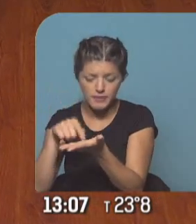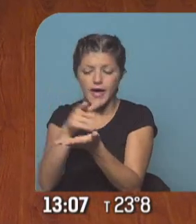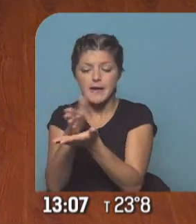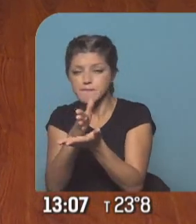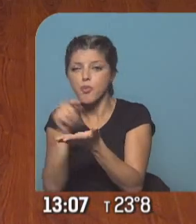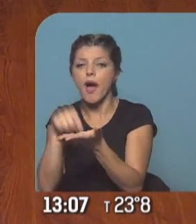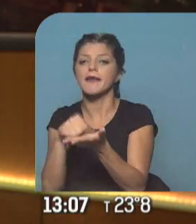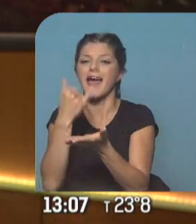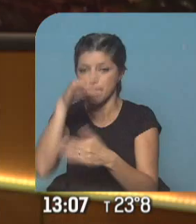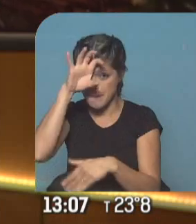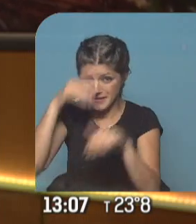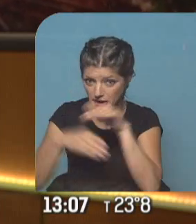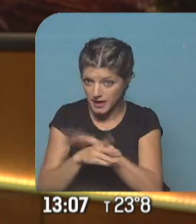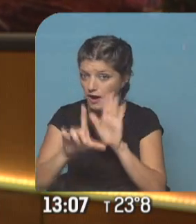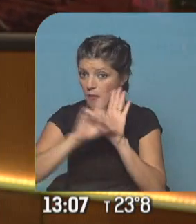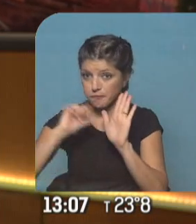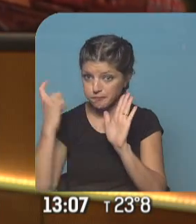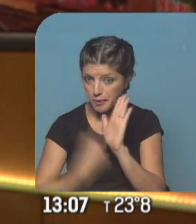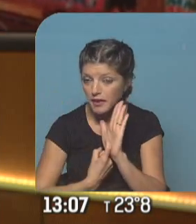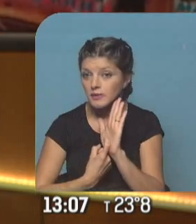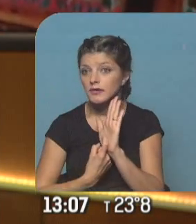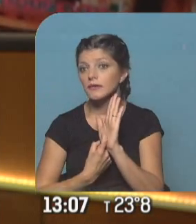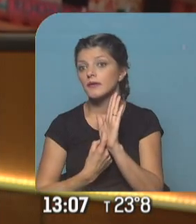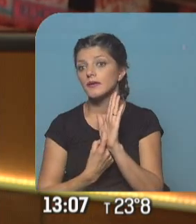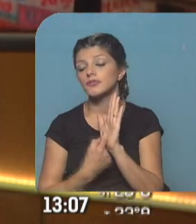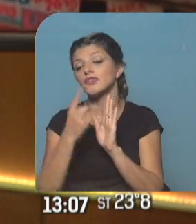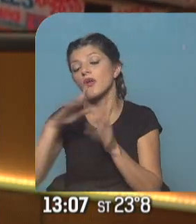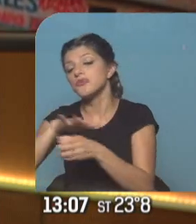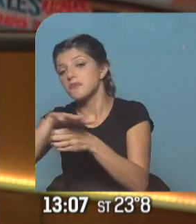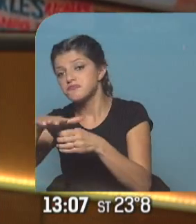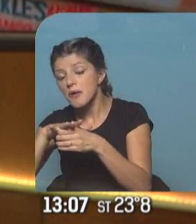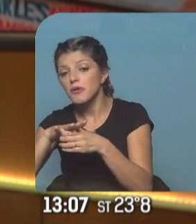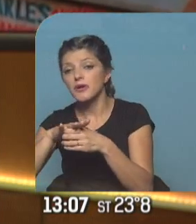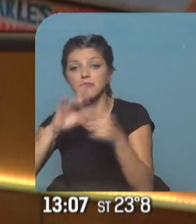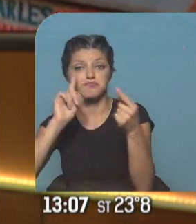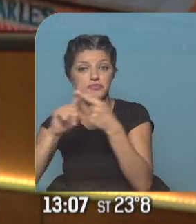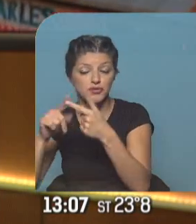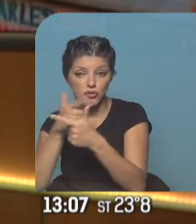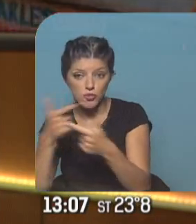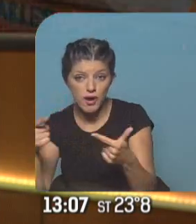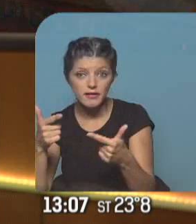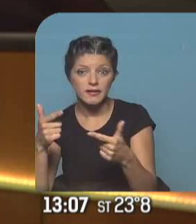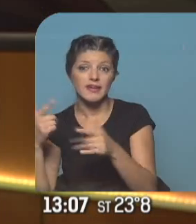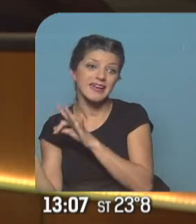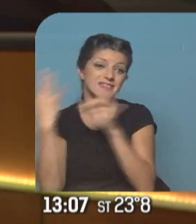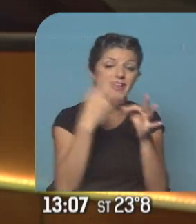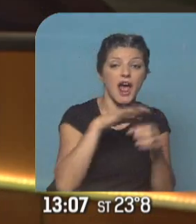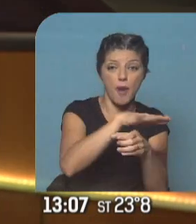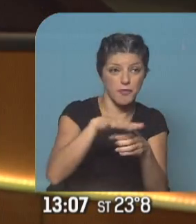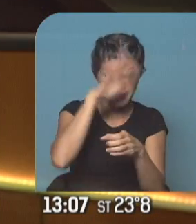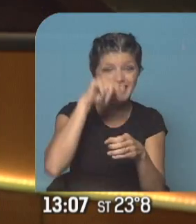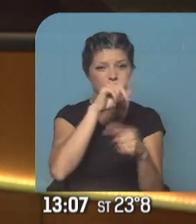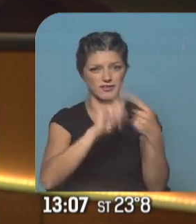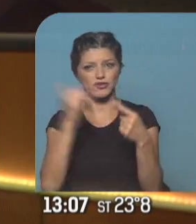ilegal y lo que están apareciendo son pueblos no contactados que llegan hasta pueblos indígenas que sí están contactados y